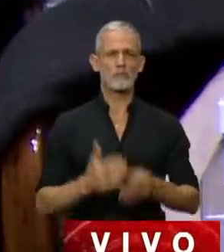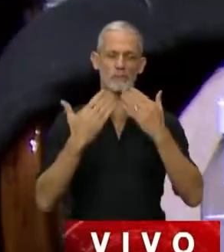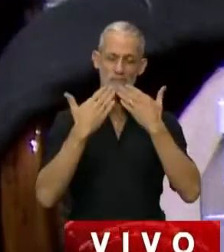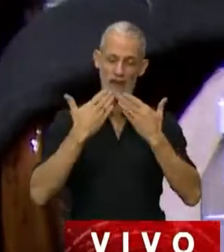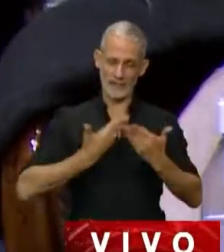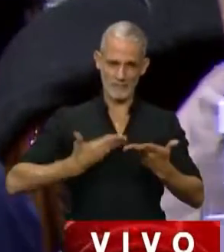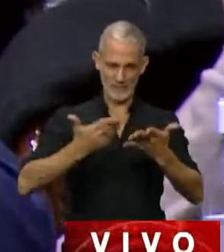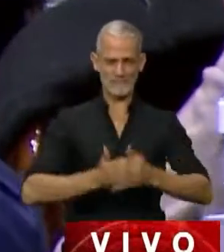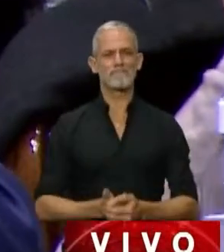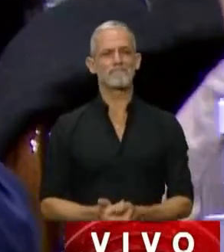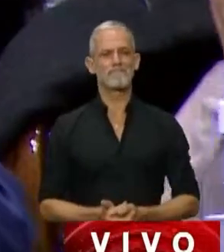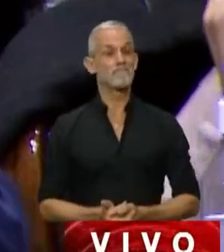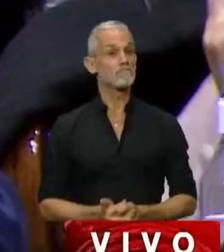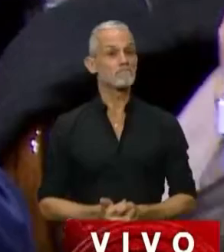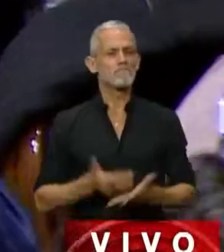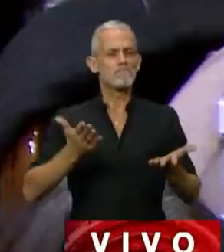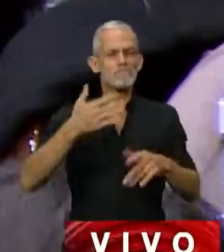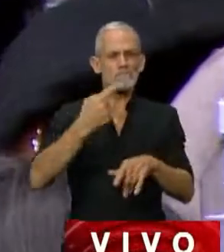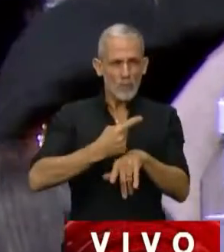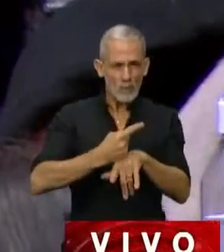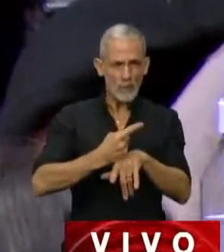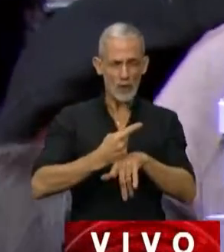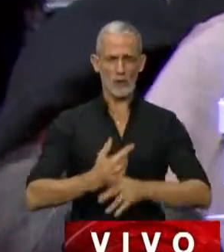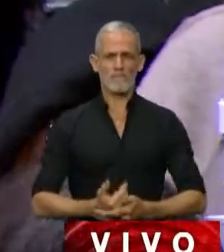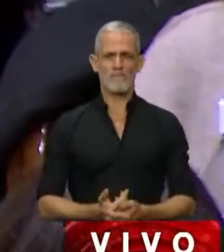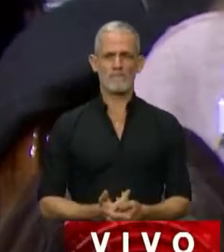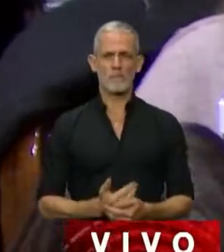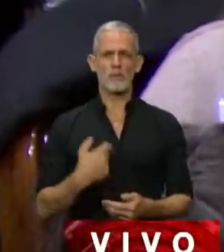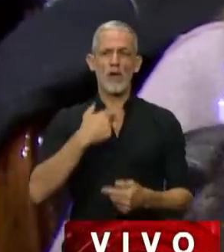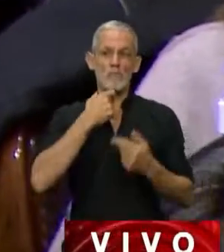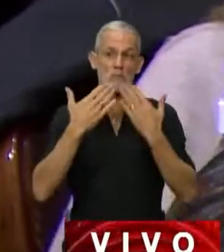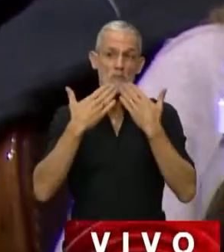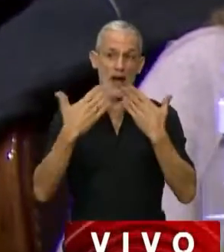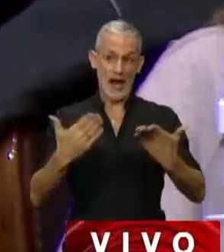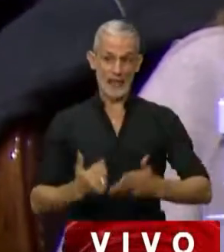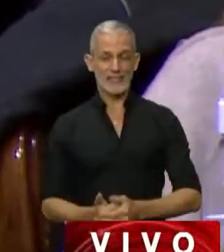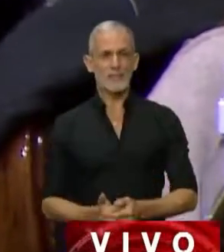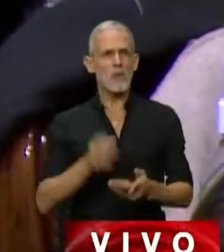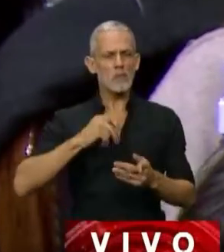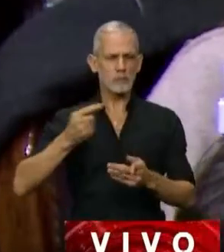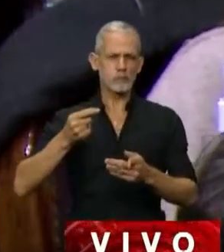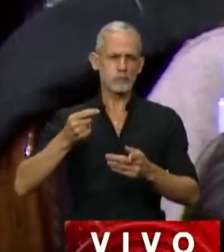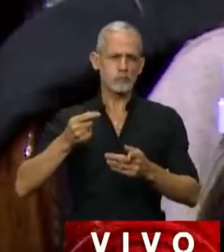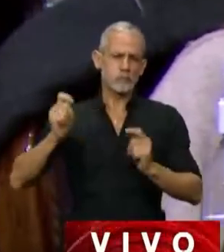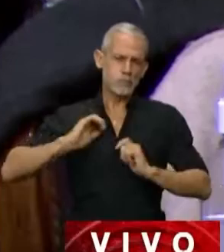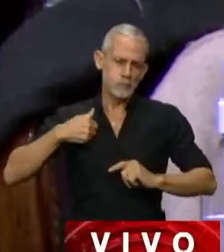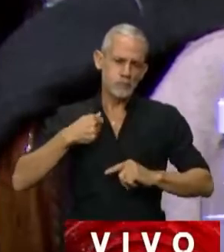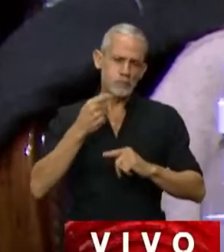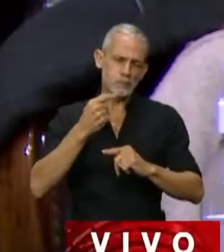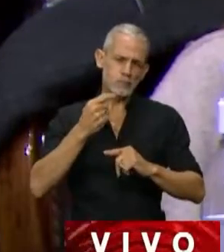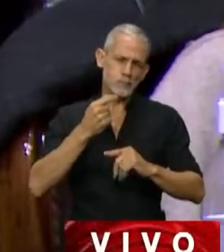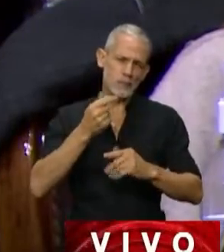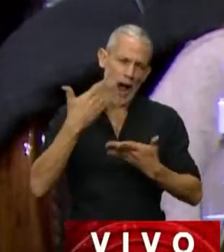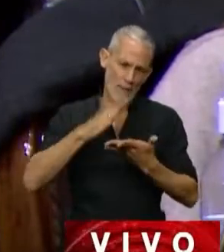Gracias, presidente. Bueno, en primer lugar, agradecido por cederme la palabra. No voy a ser muy